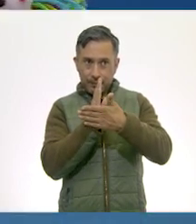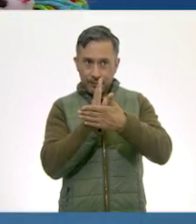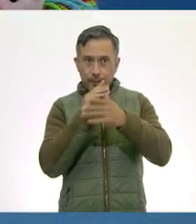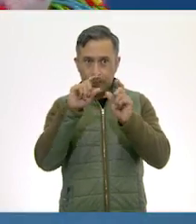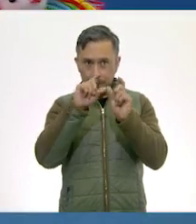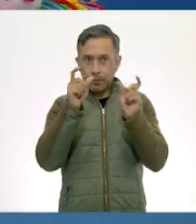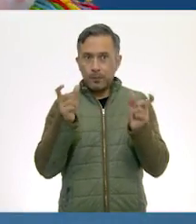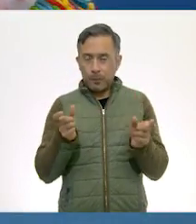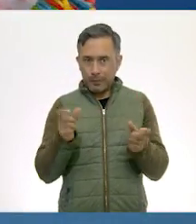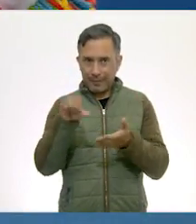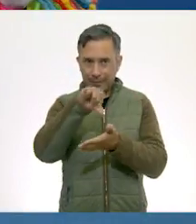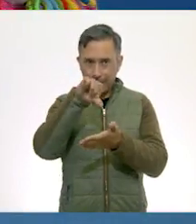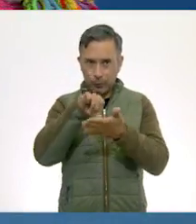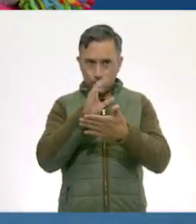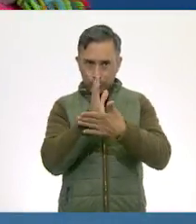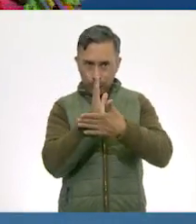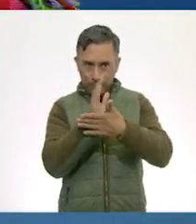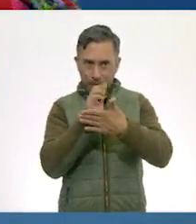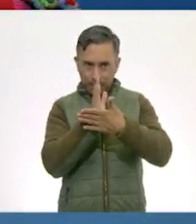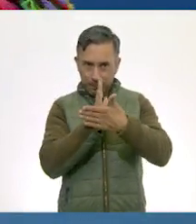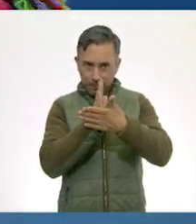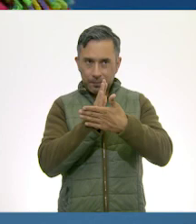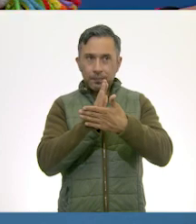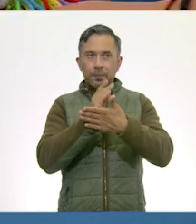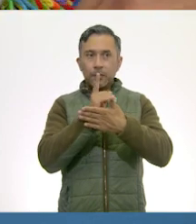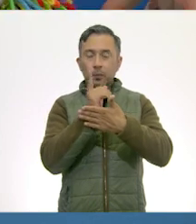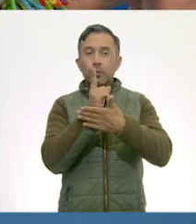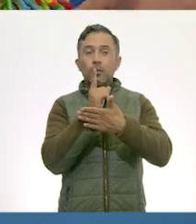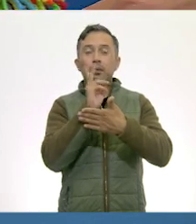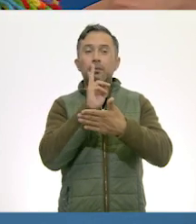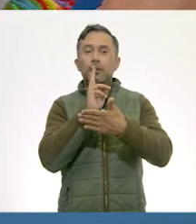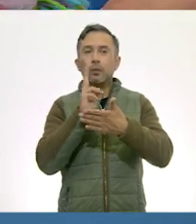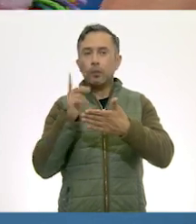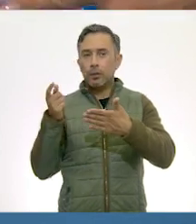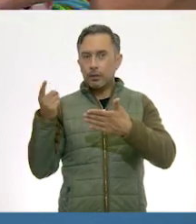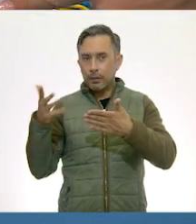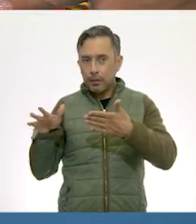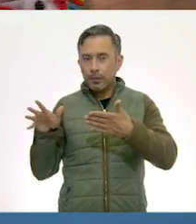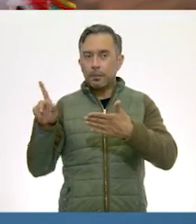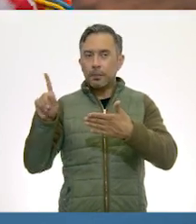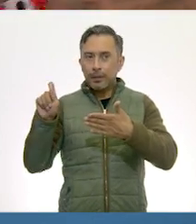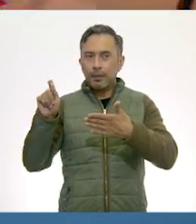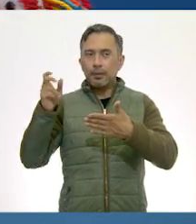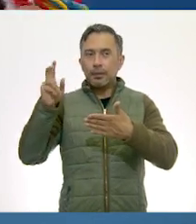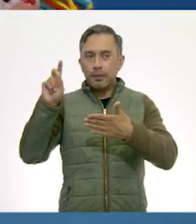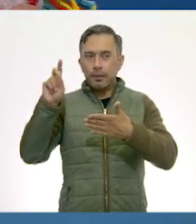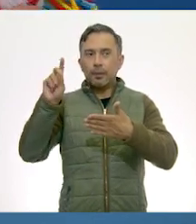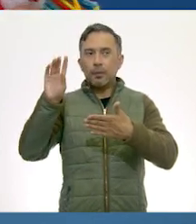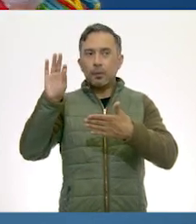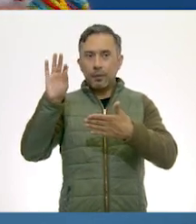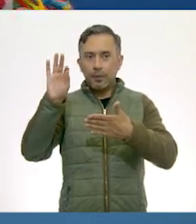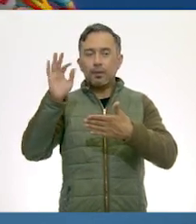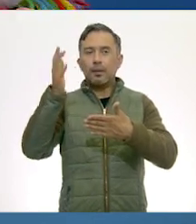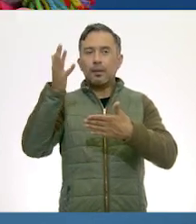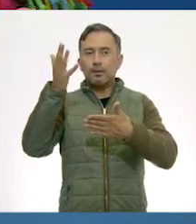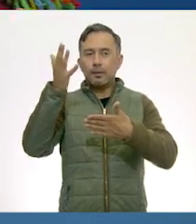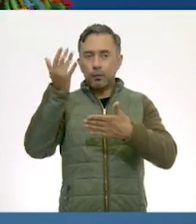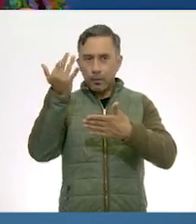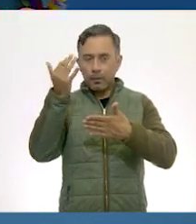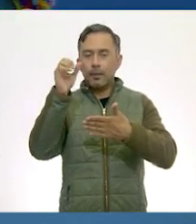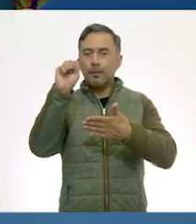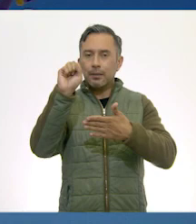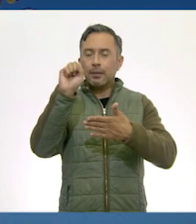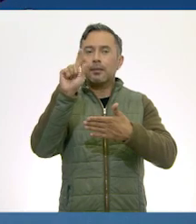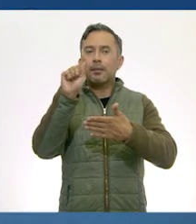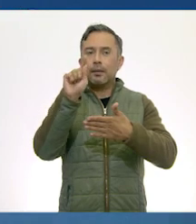transportador. Y empezamos nuevamente a contar. Aquí tenemos 10, 20, 30, 40,